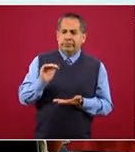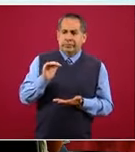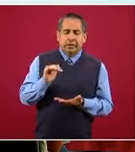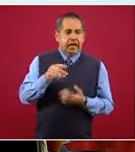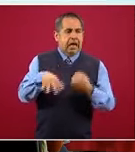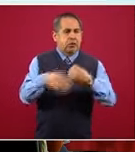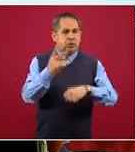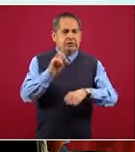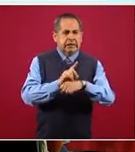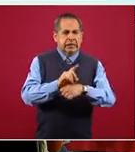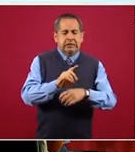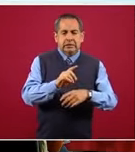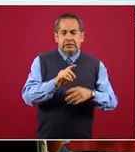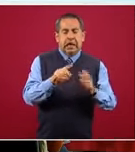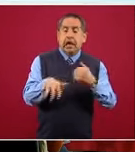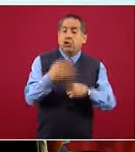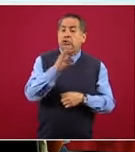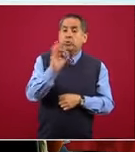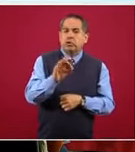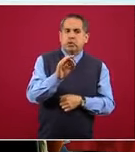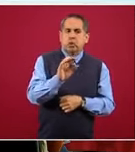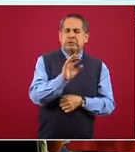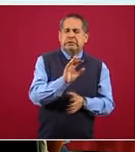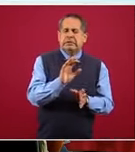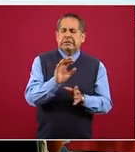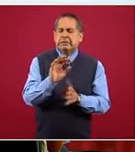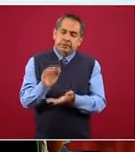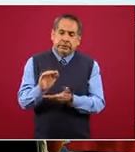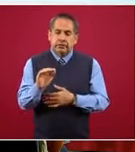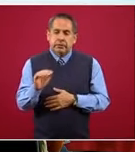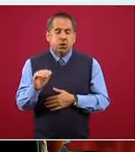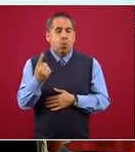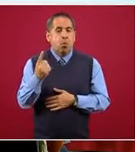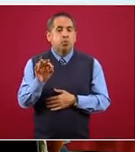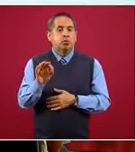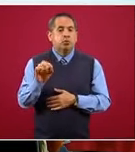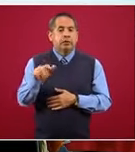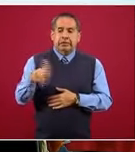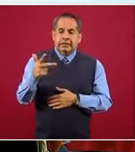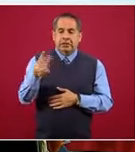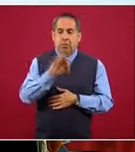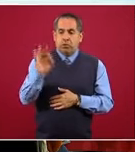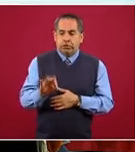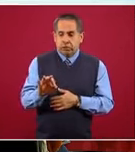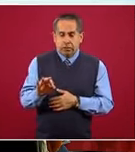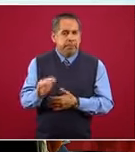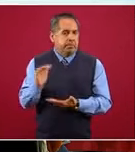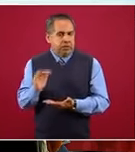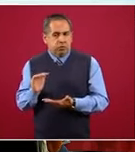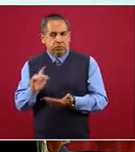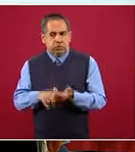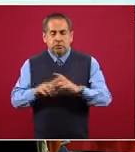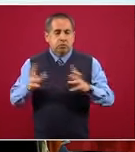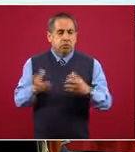días con el 14%, ahora tenemos una disminución de un punto porcentual y ahora es el 13%, y